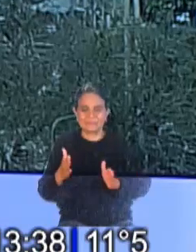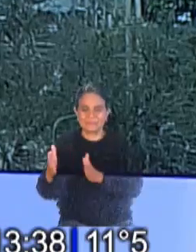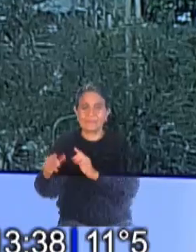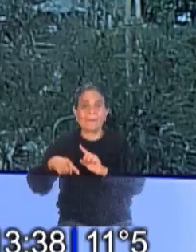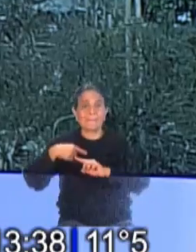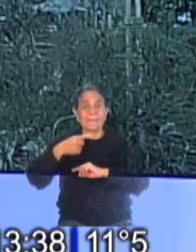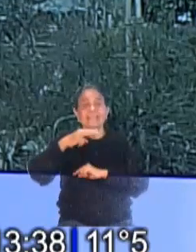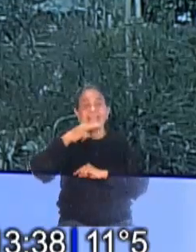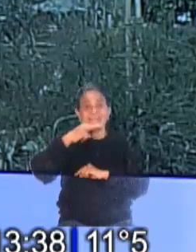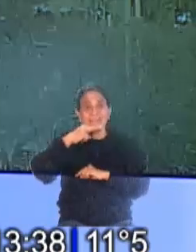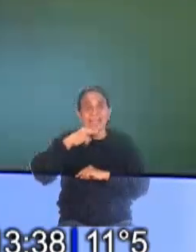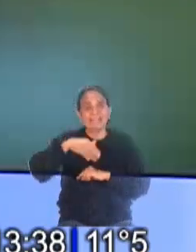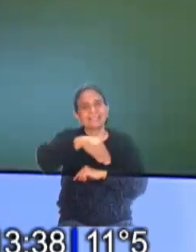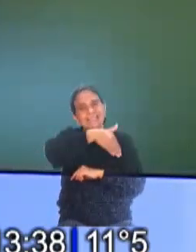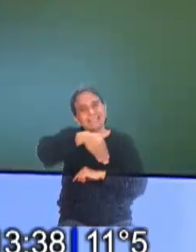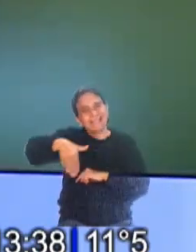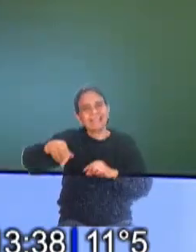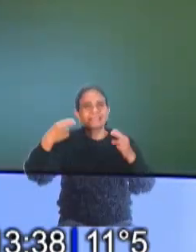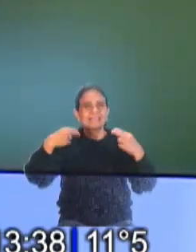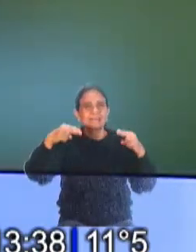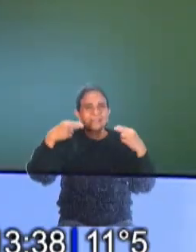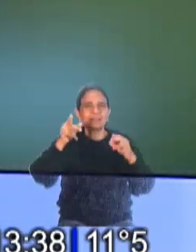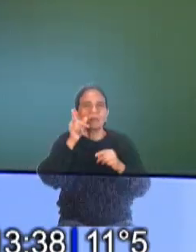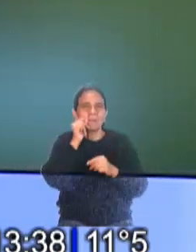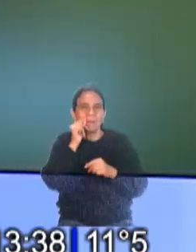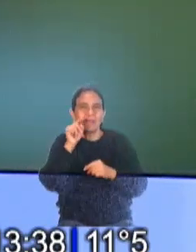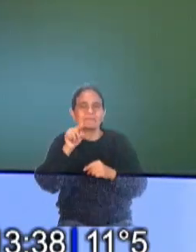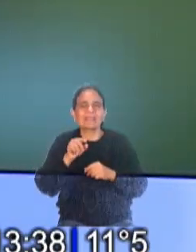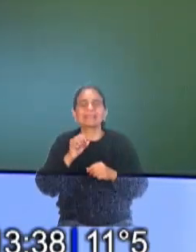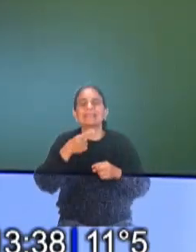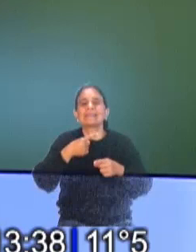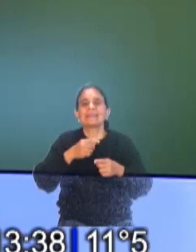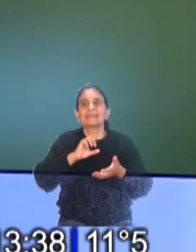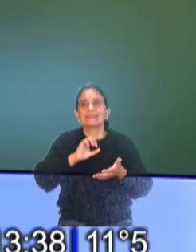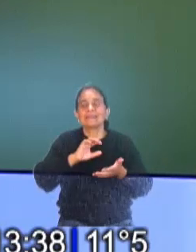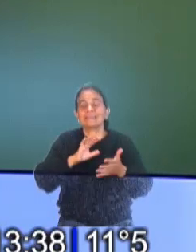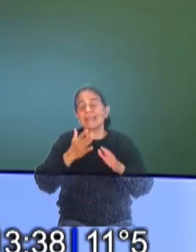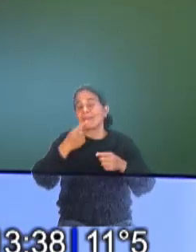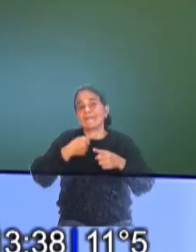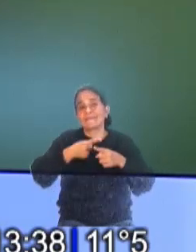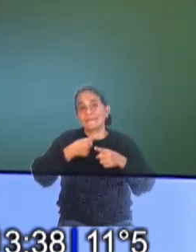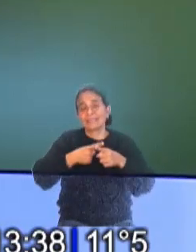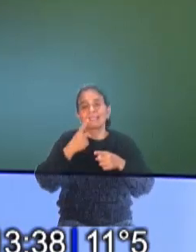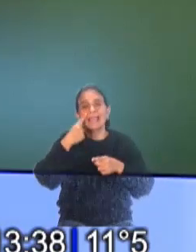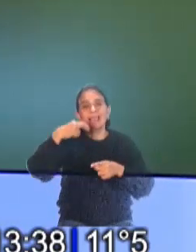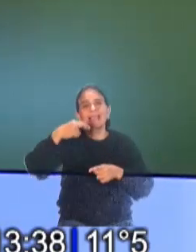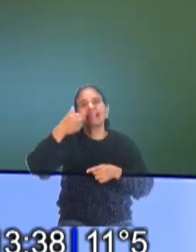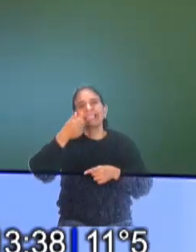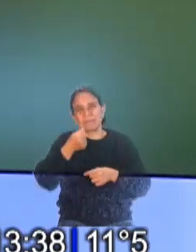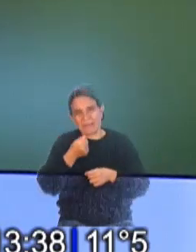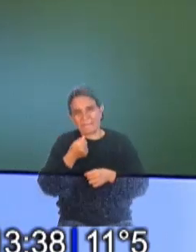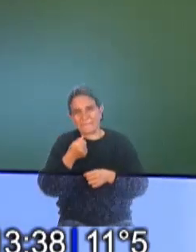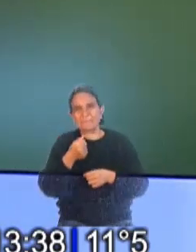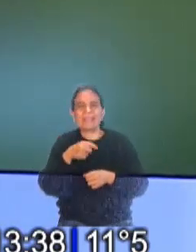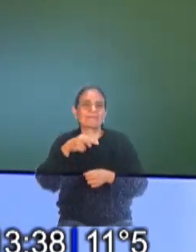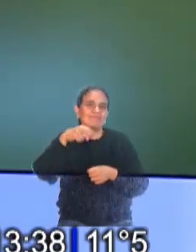Mañana viernes en el Paseo del Padre se realizará el IPA Day, una nueva edición de la fiesta de la cerveza que también